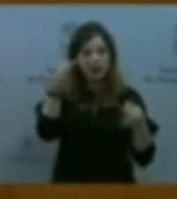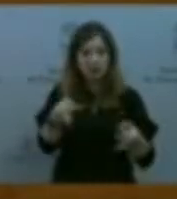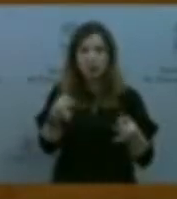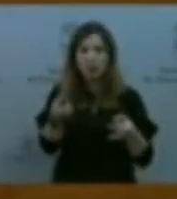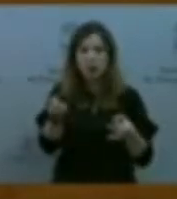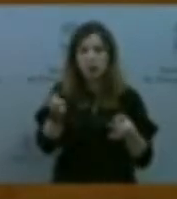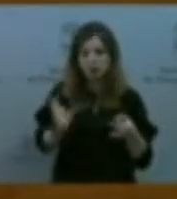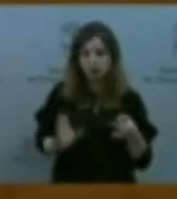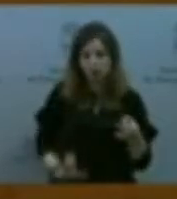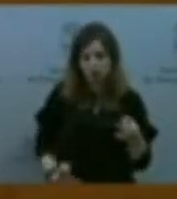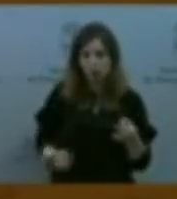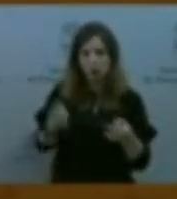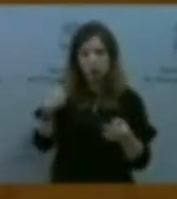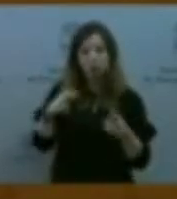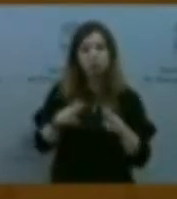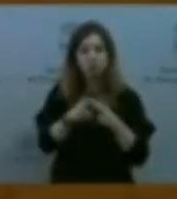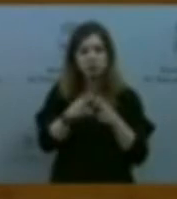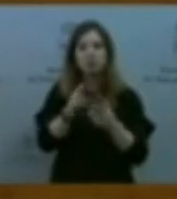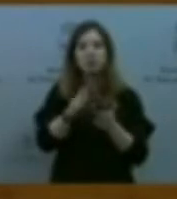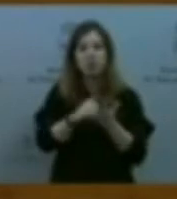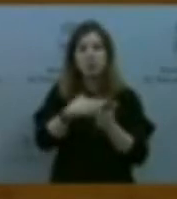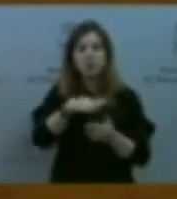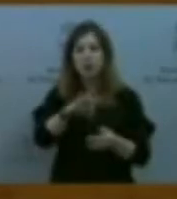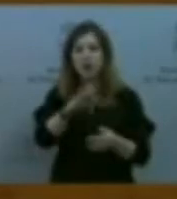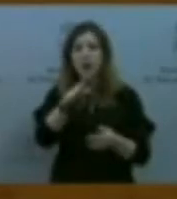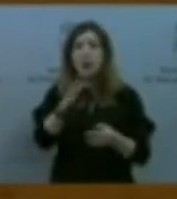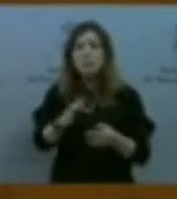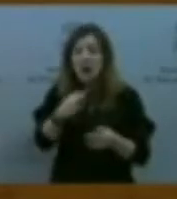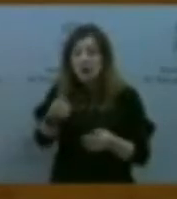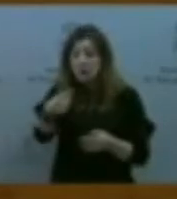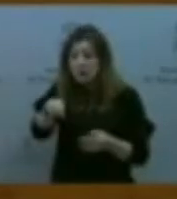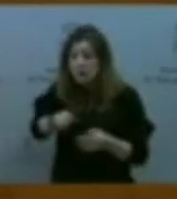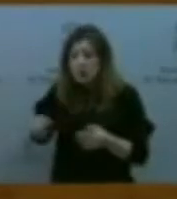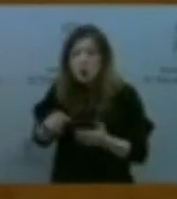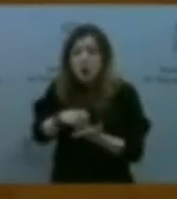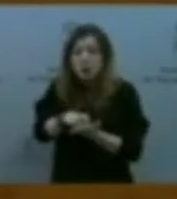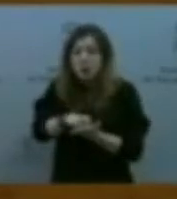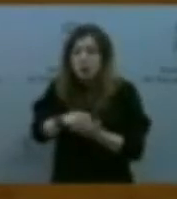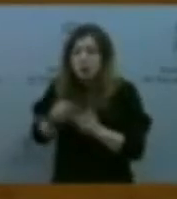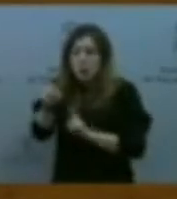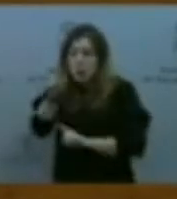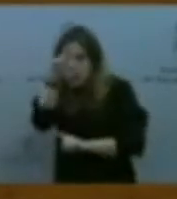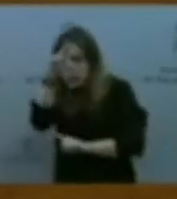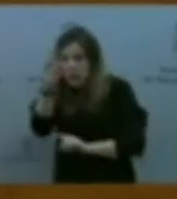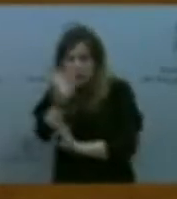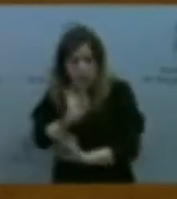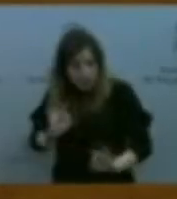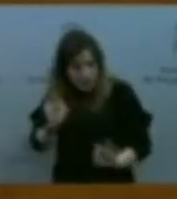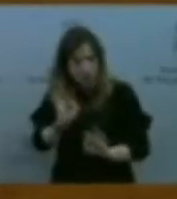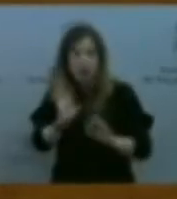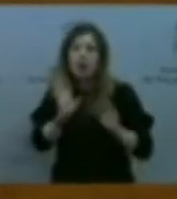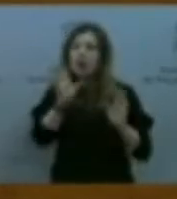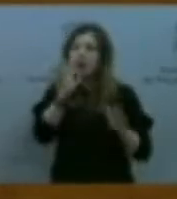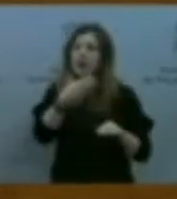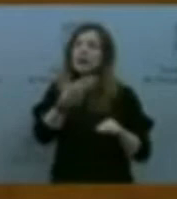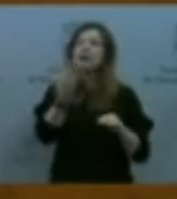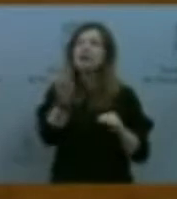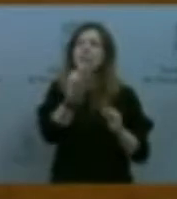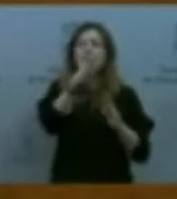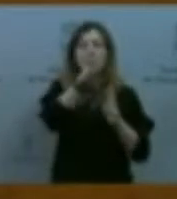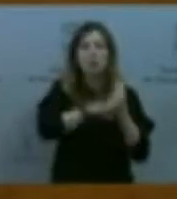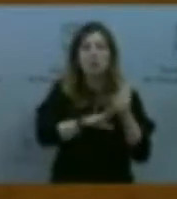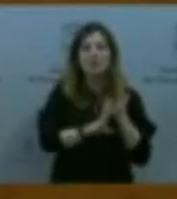inquietud a esa gente, pero el resto se merecen programas específicos garantistas de